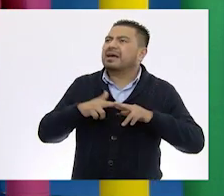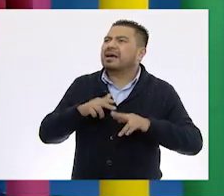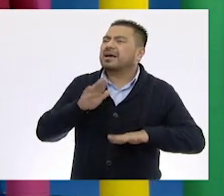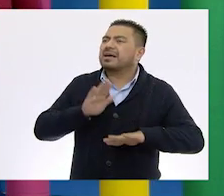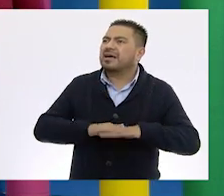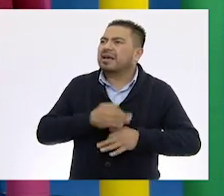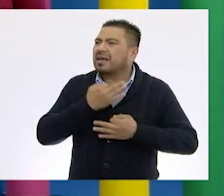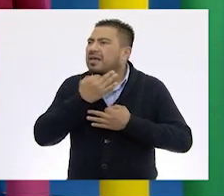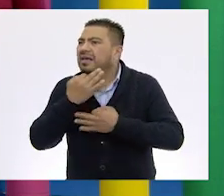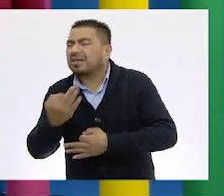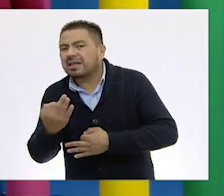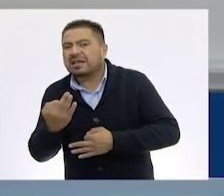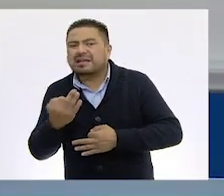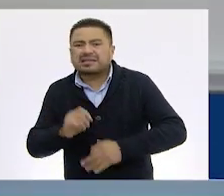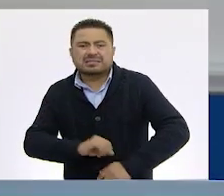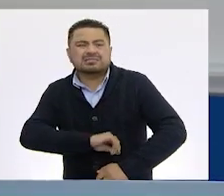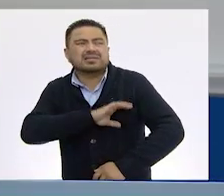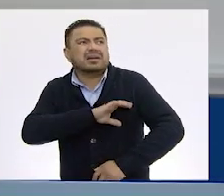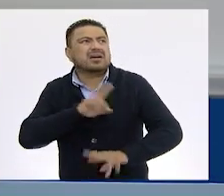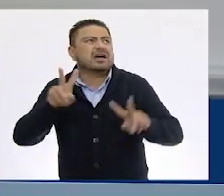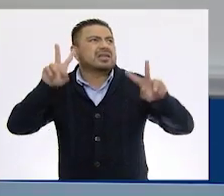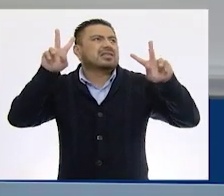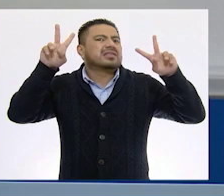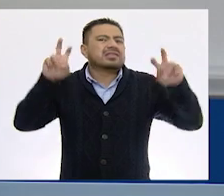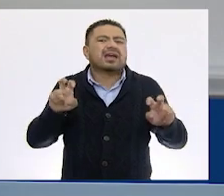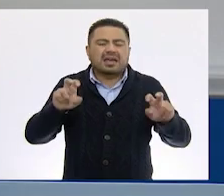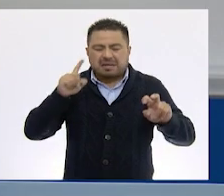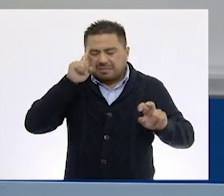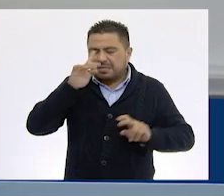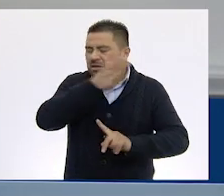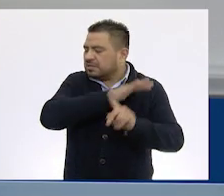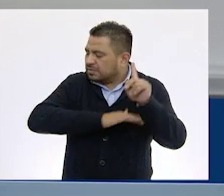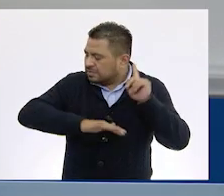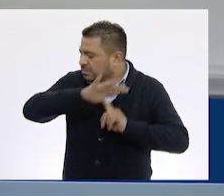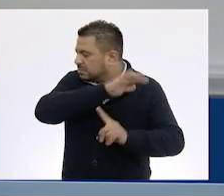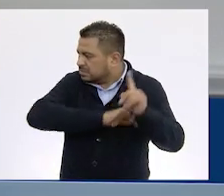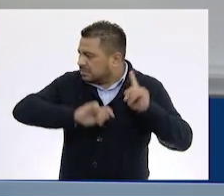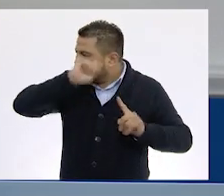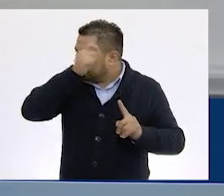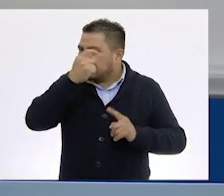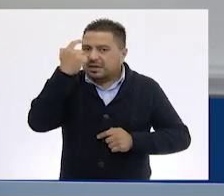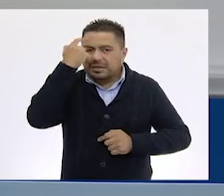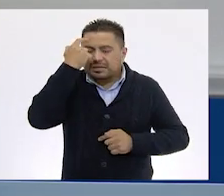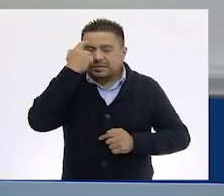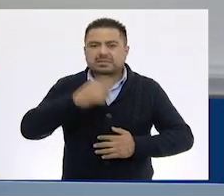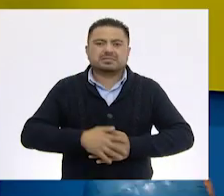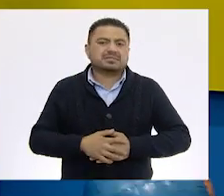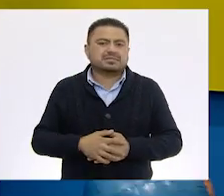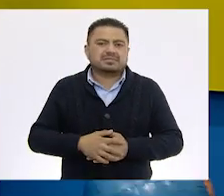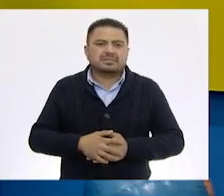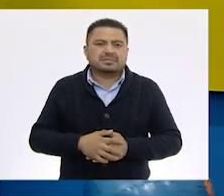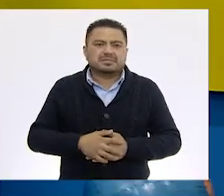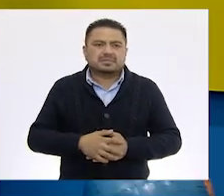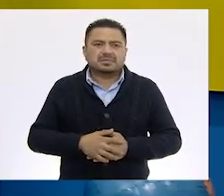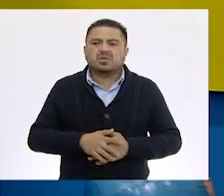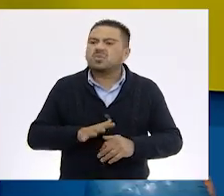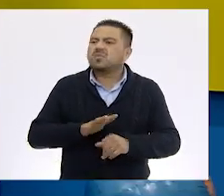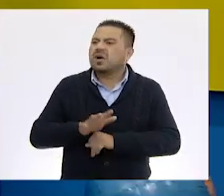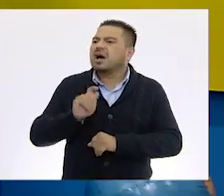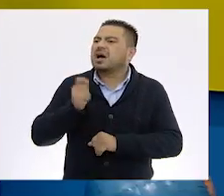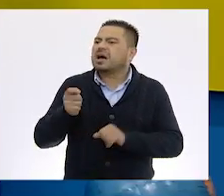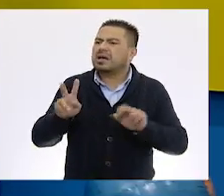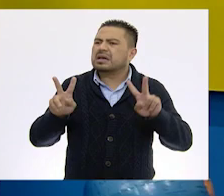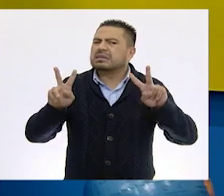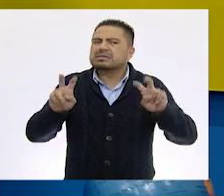quedé muy intrigado y muy motivado con el tema de que me da vueltas y vueltas y vueltas en la cabeza. ¿Y cuál es ese